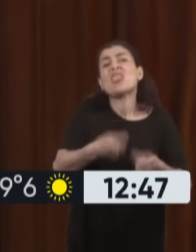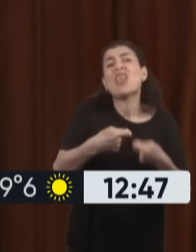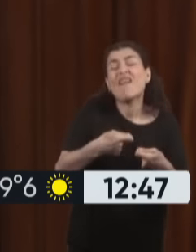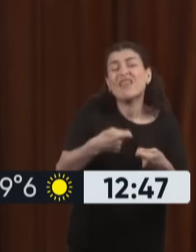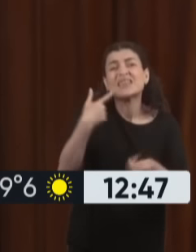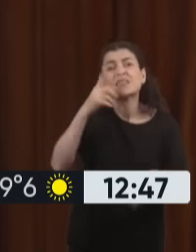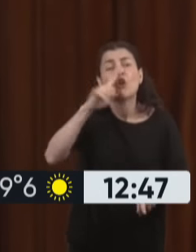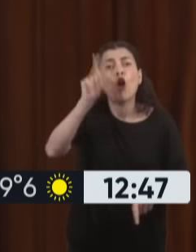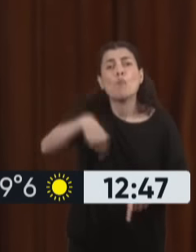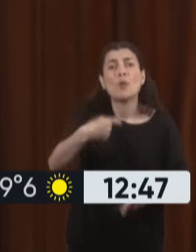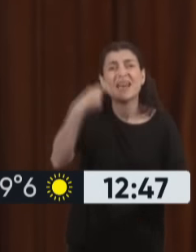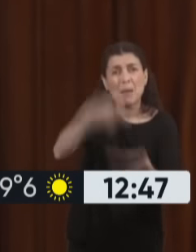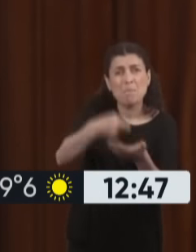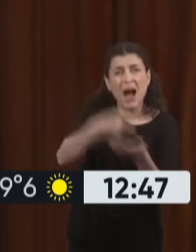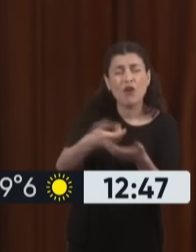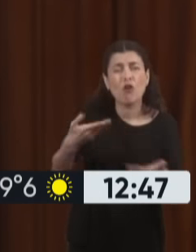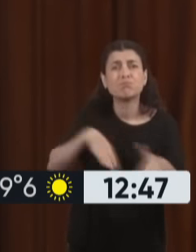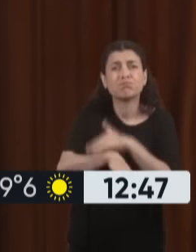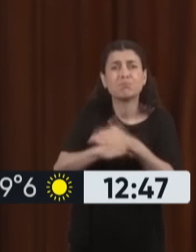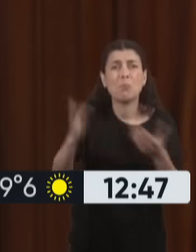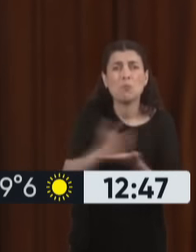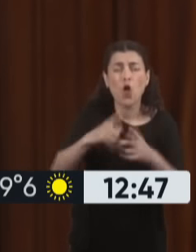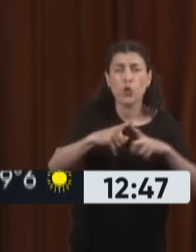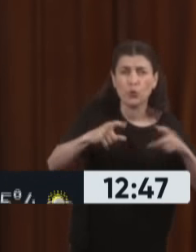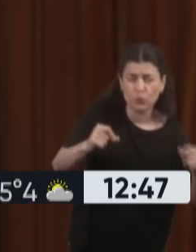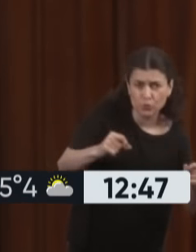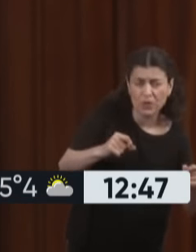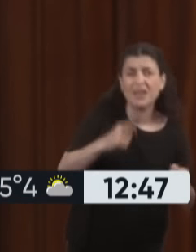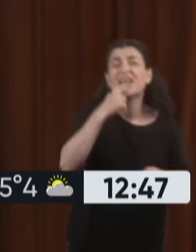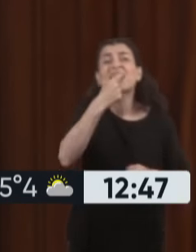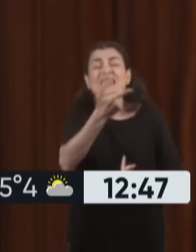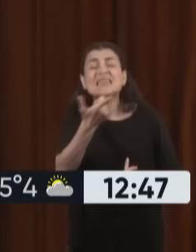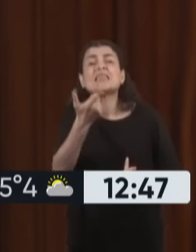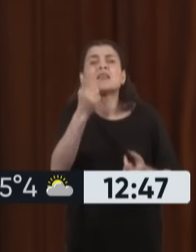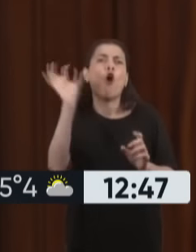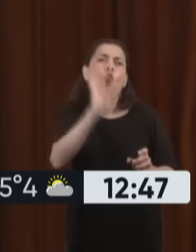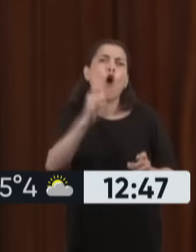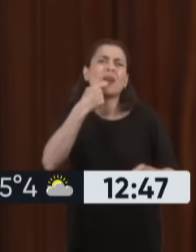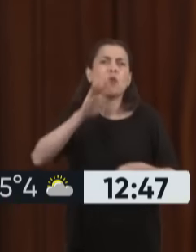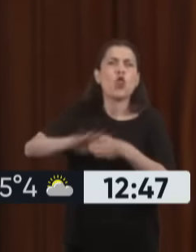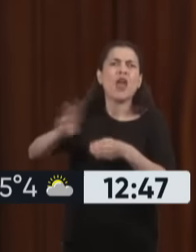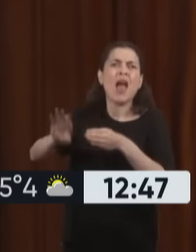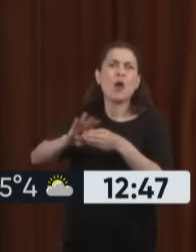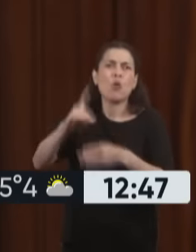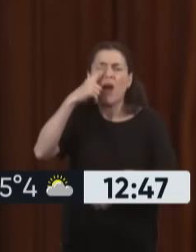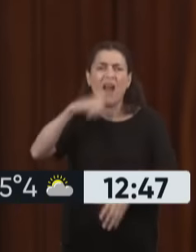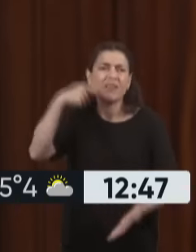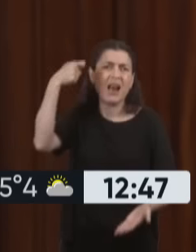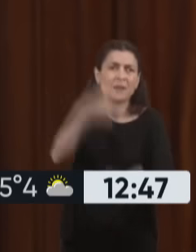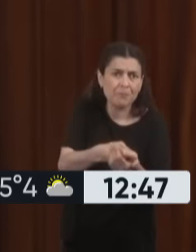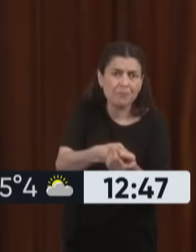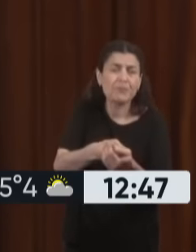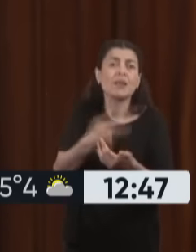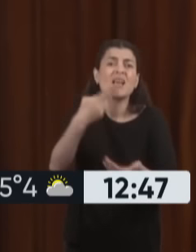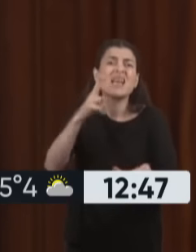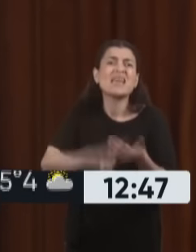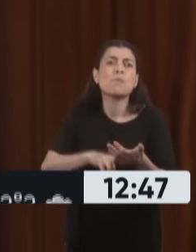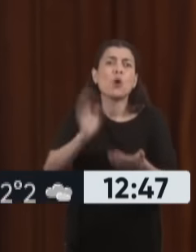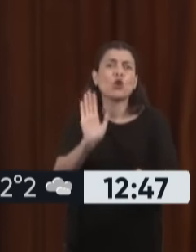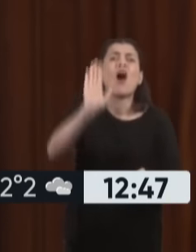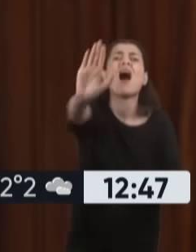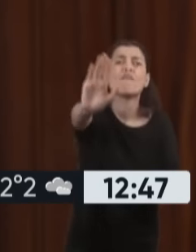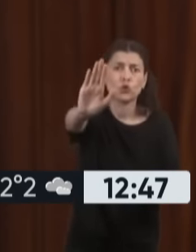termina pagando con impuesto inflacionario, mientras que si el déficit se financia con deuda, se termina pagando con impuestos futuros, es decir, una carga